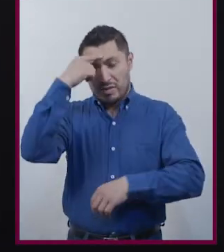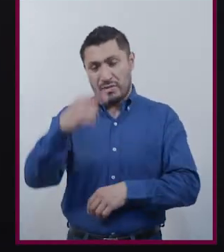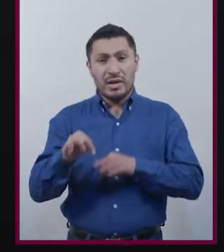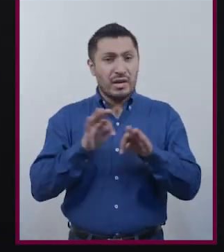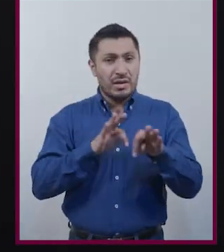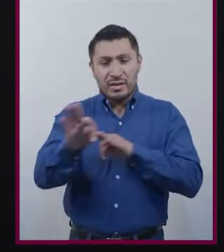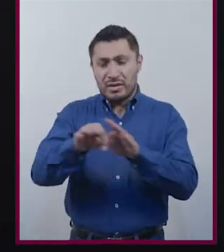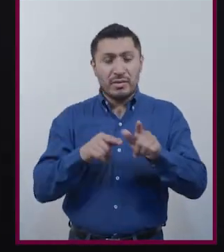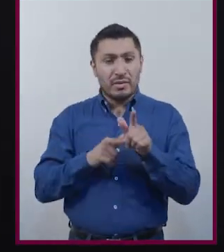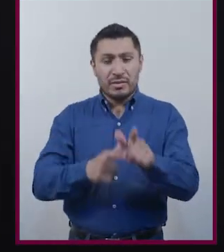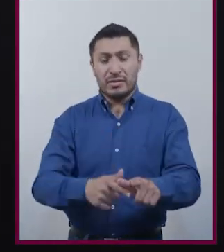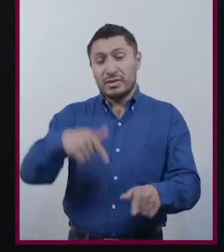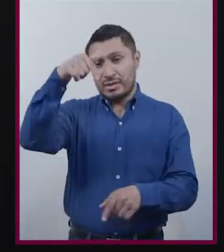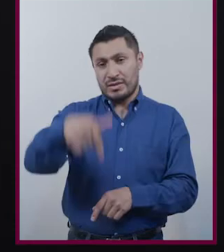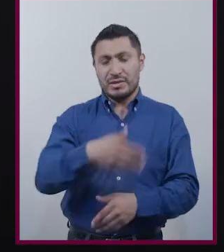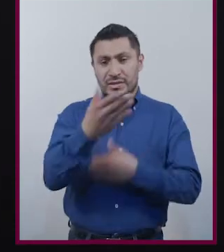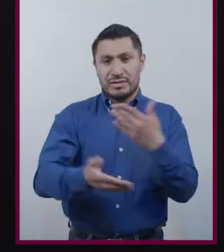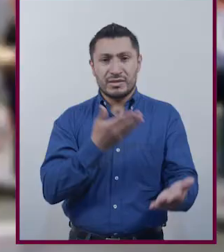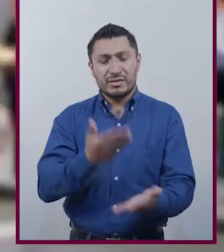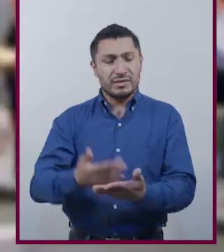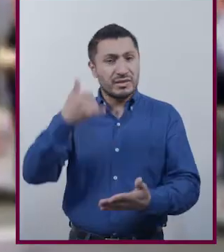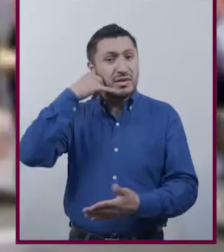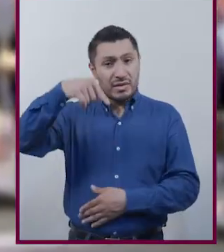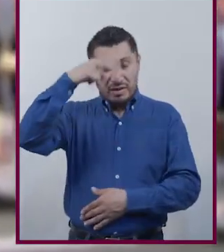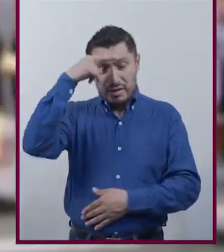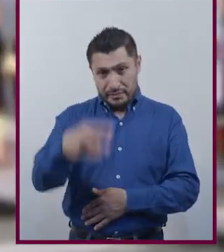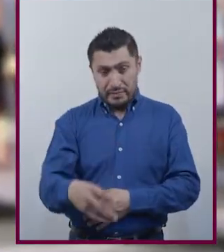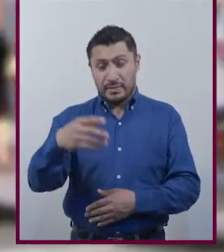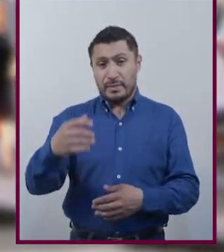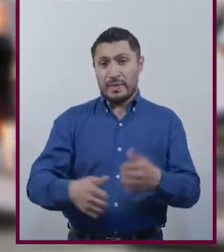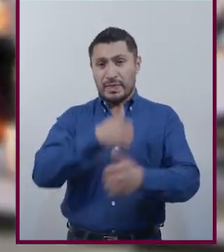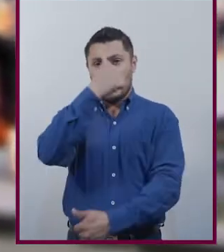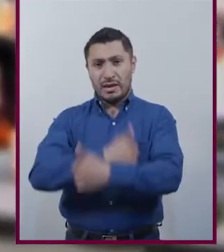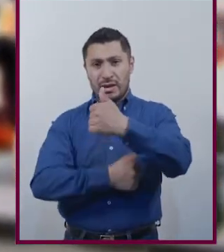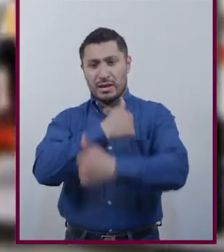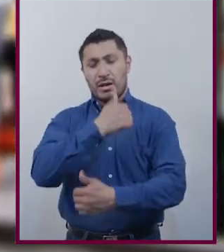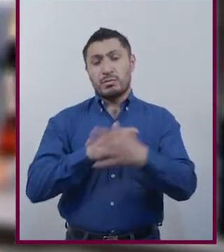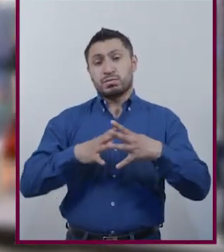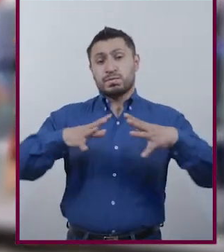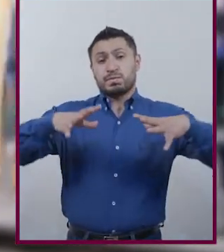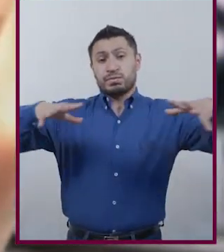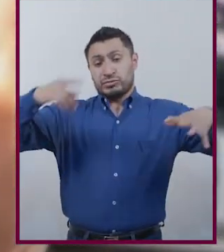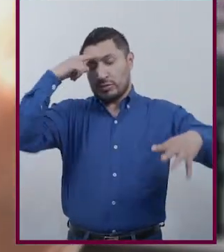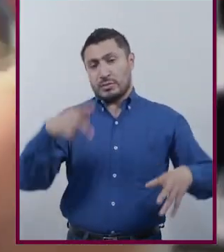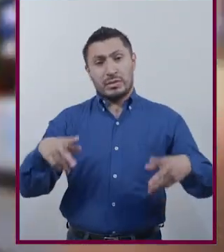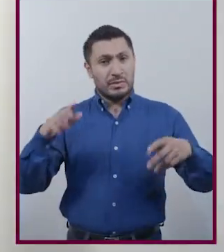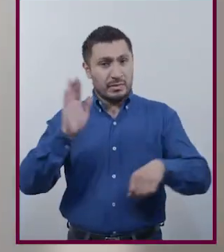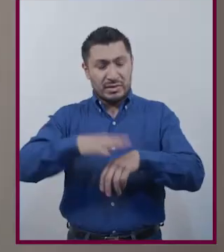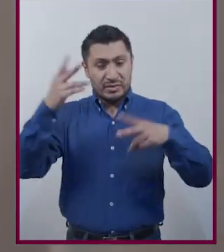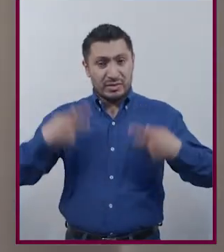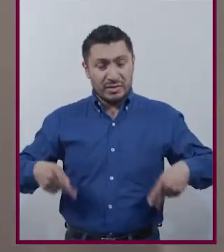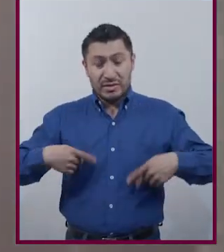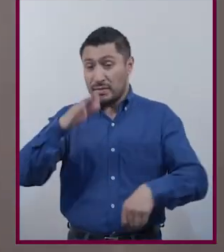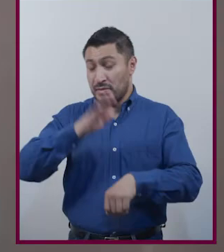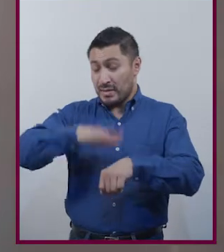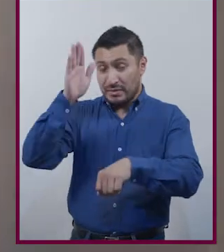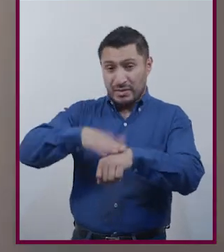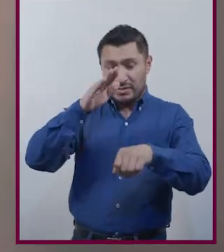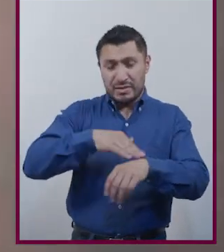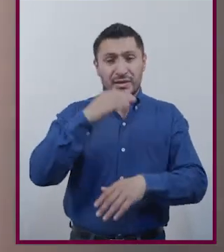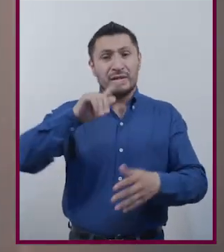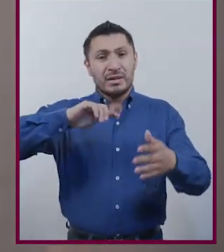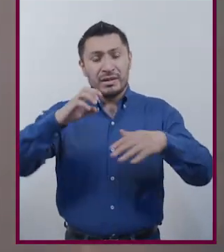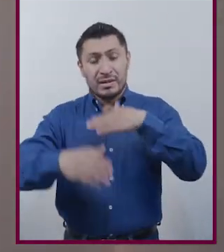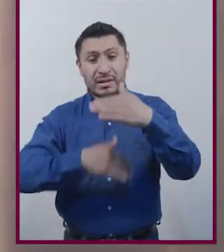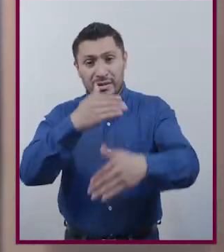para operar el servicio de telefonía celular en México. Creció la competencia por obtener a más usuarios. Con la evolución de la